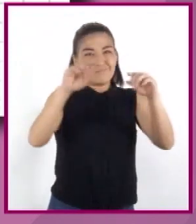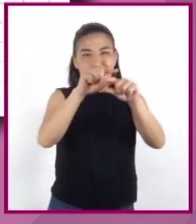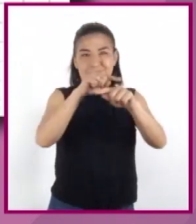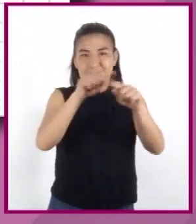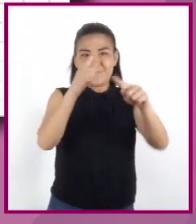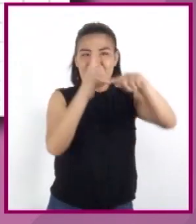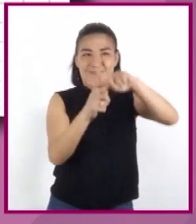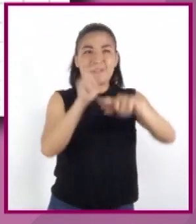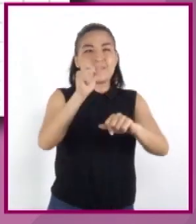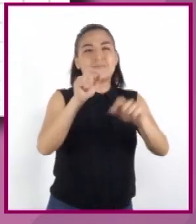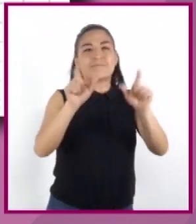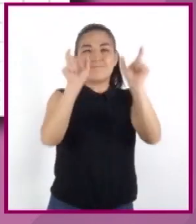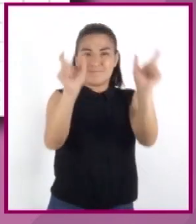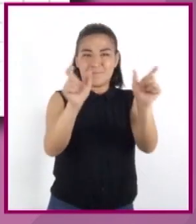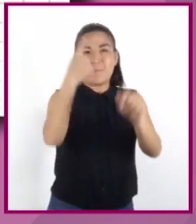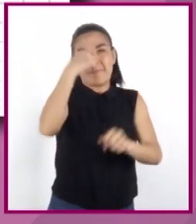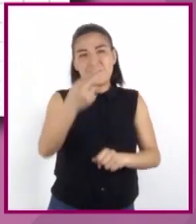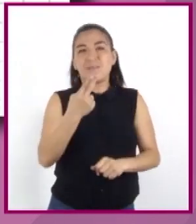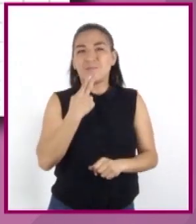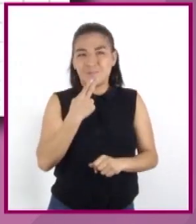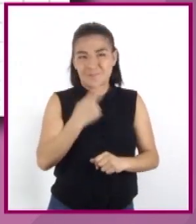realizar la gráfica.